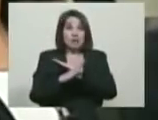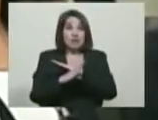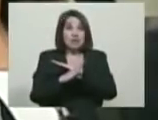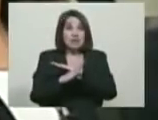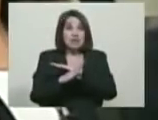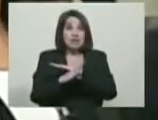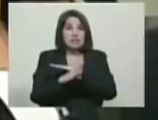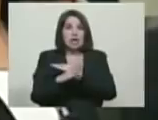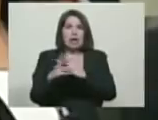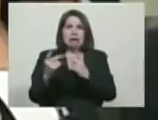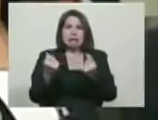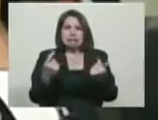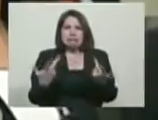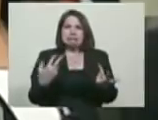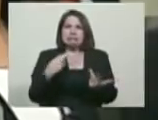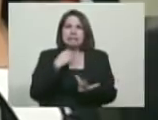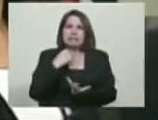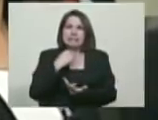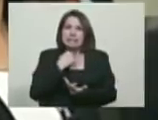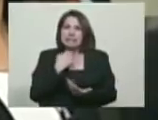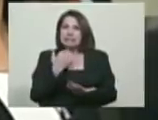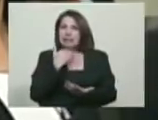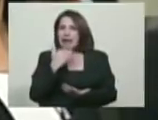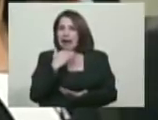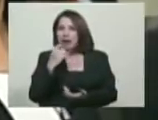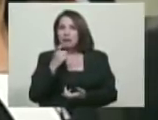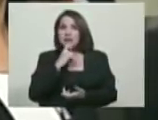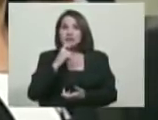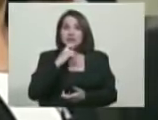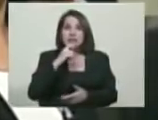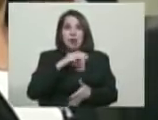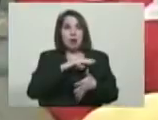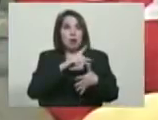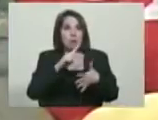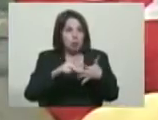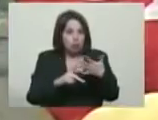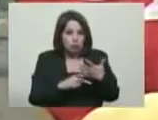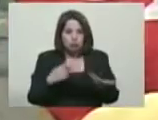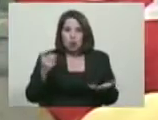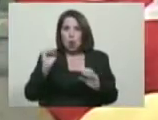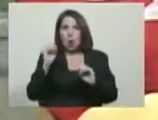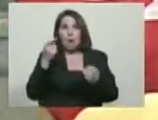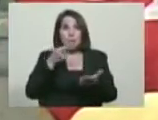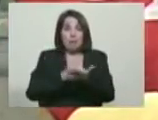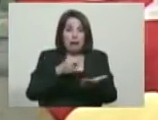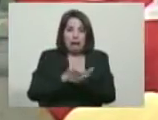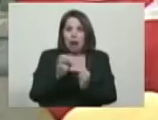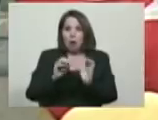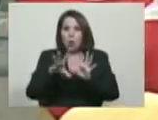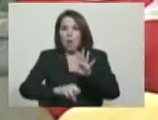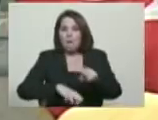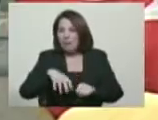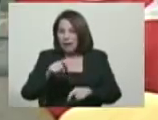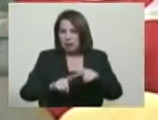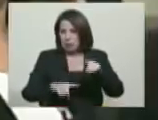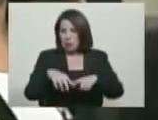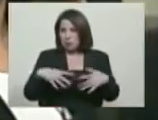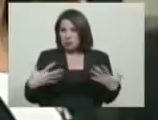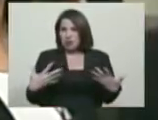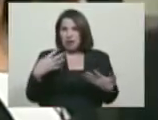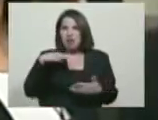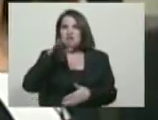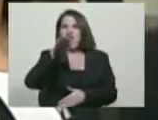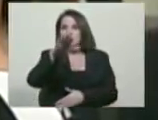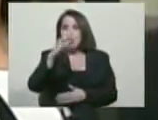como crisis, ¿no? Es todavía difícil encontrar algunos productos o pagar para ellos. Me pregunto si en el